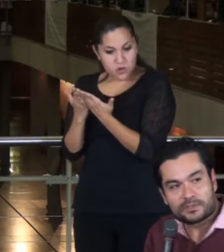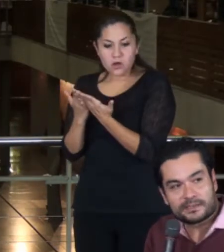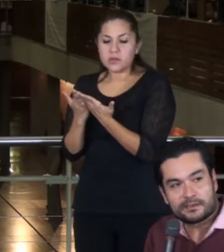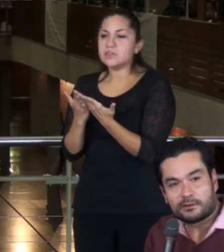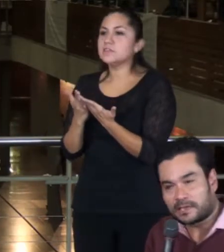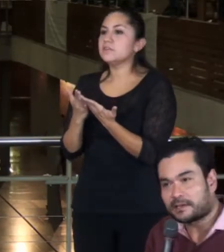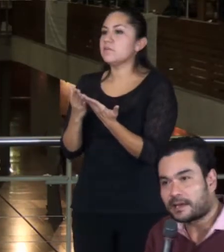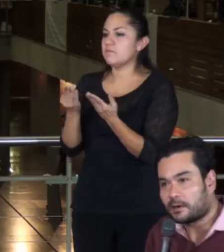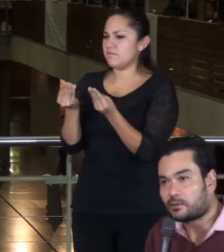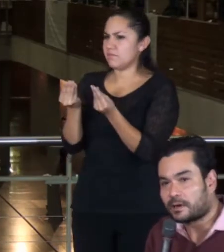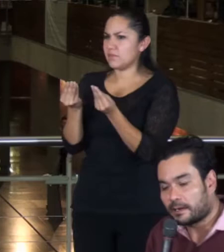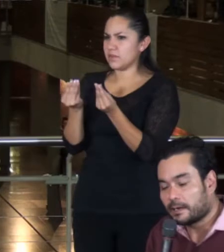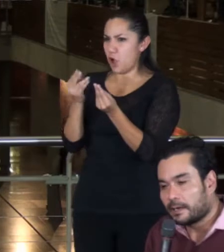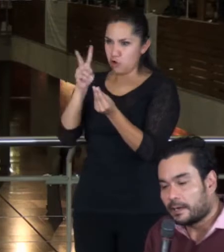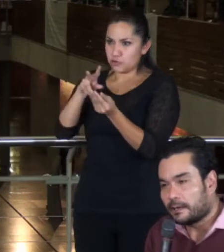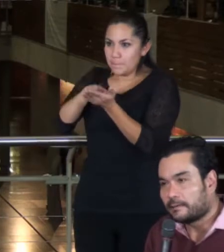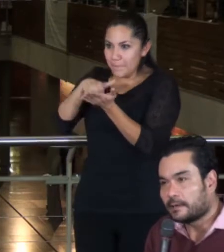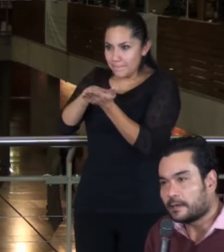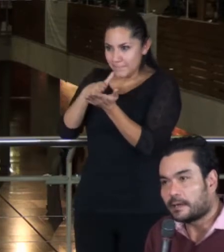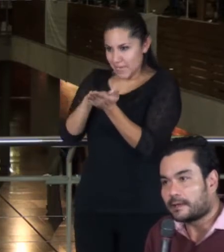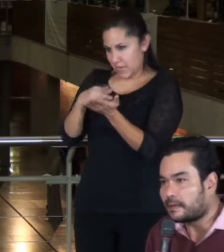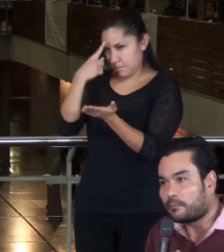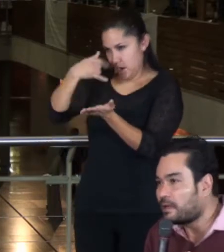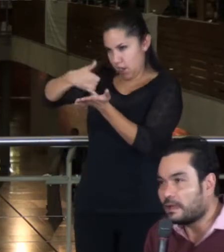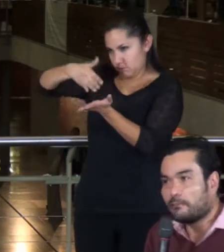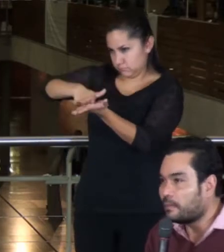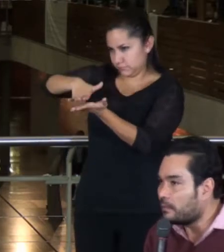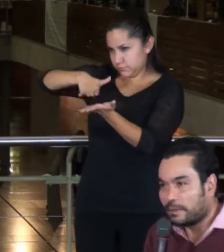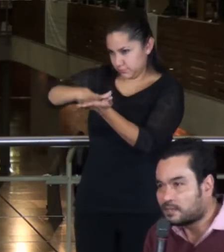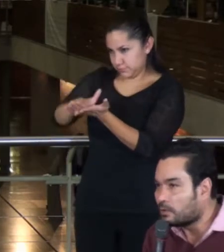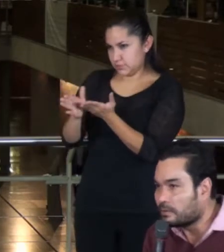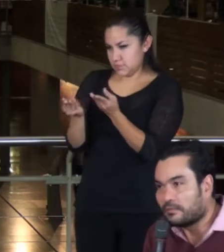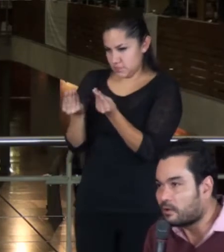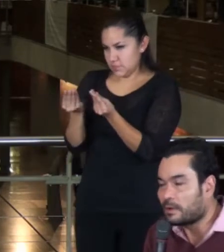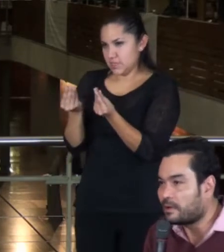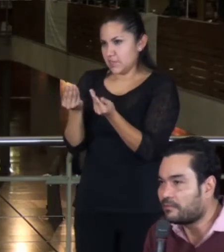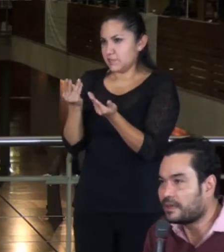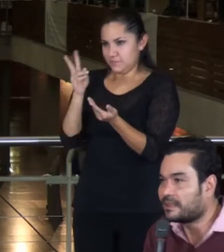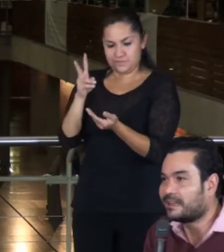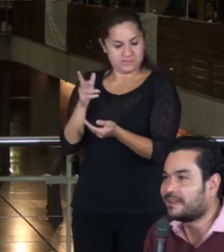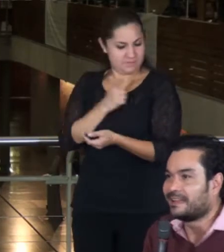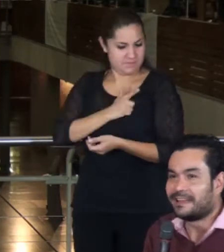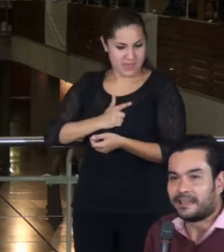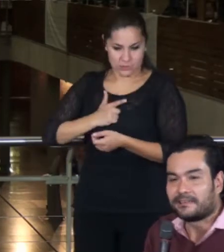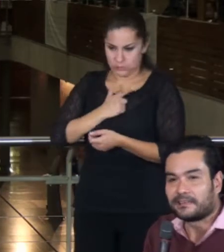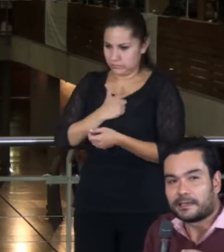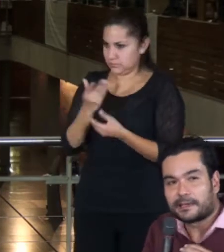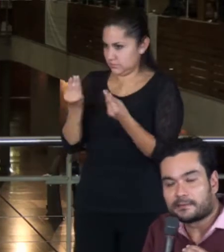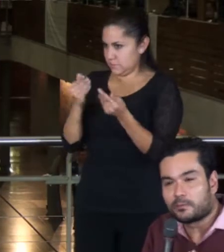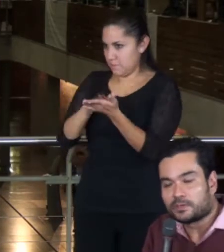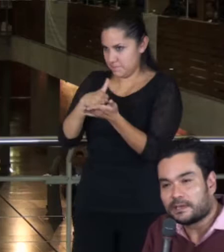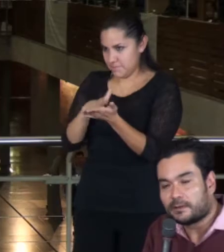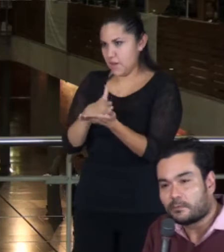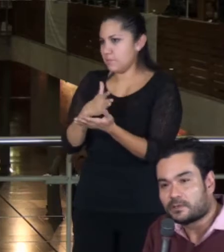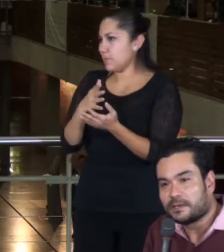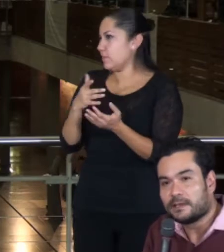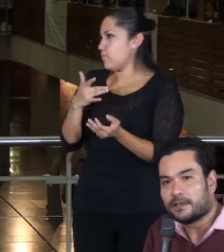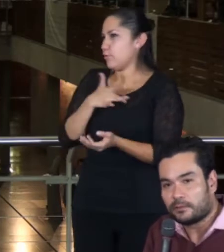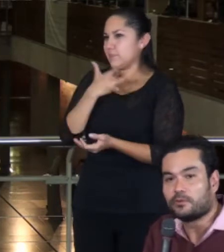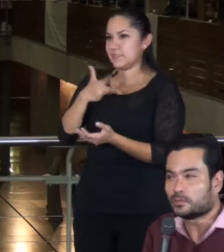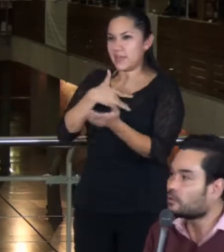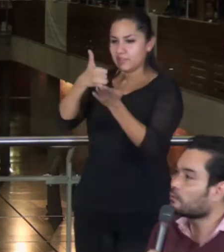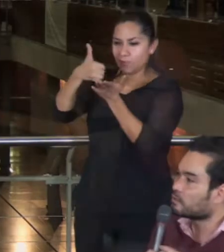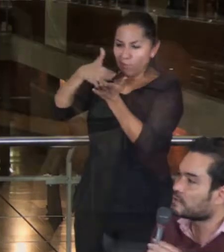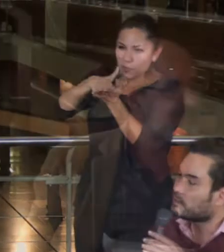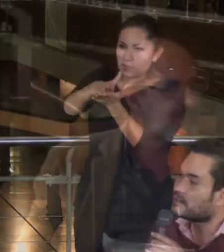hermoso ya que lo toquen este que está impreso de forma perfecta que es como si como si